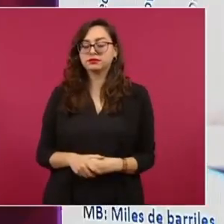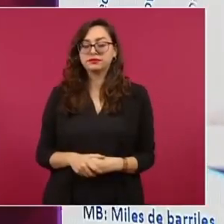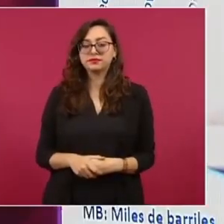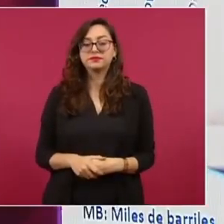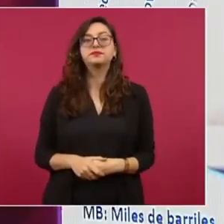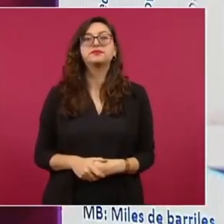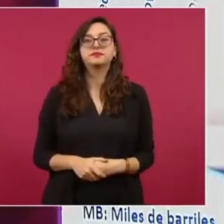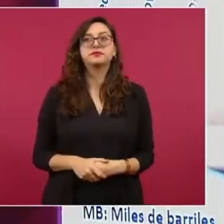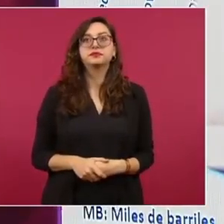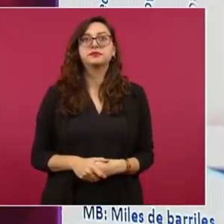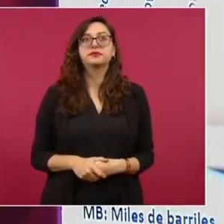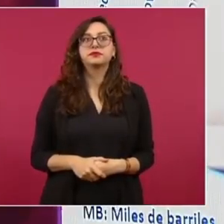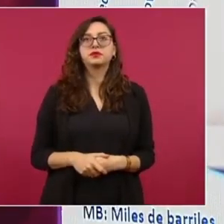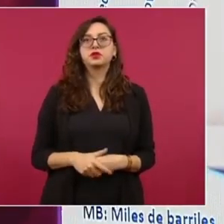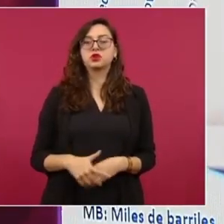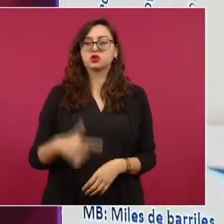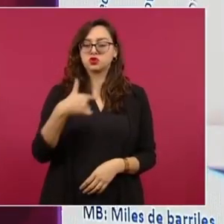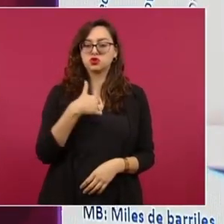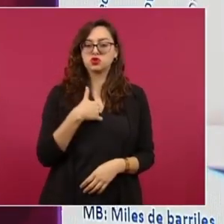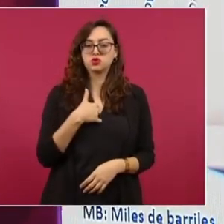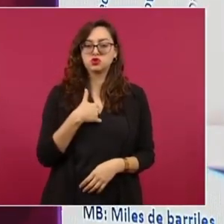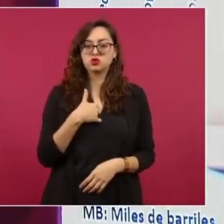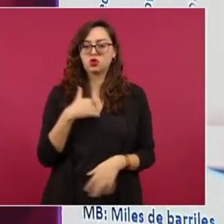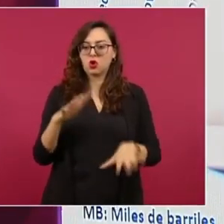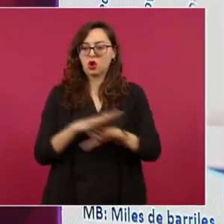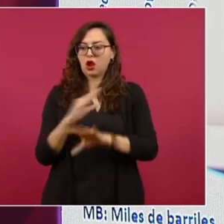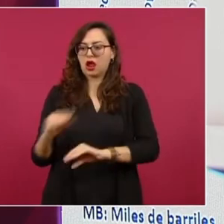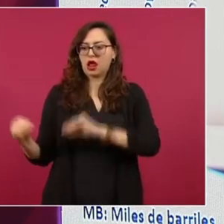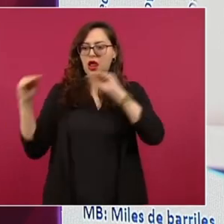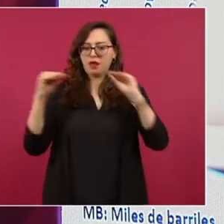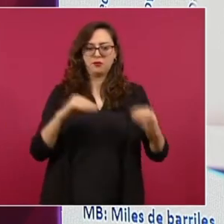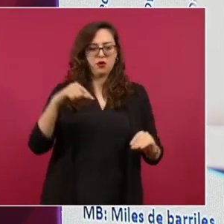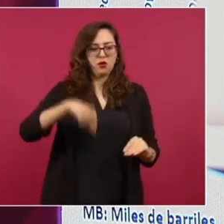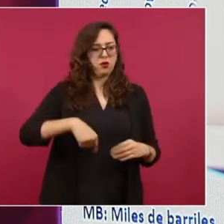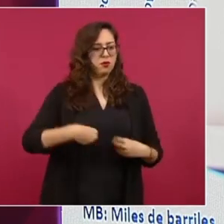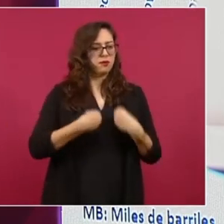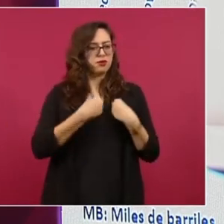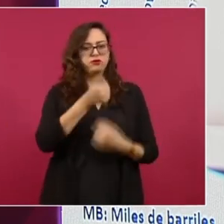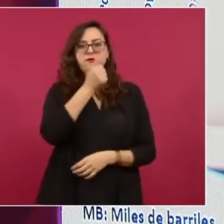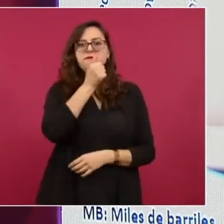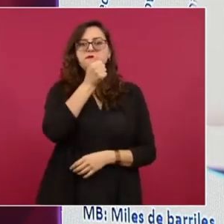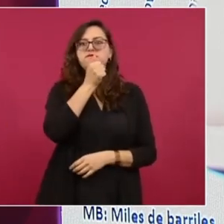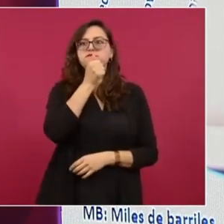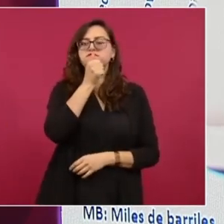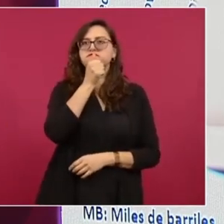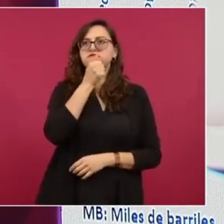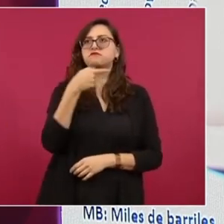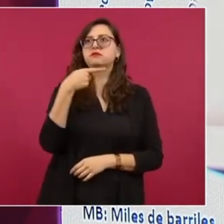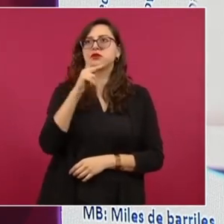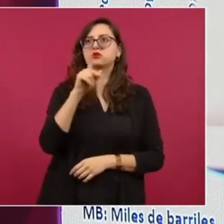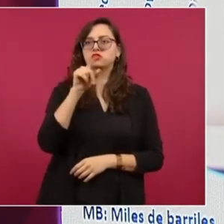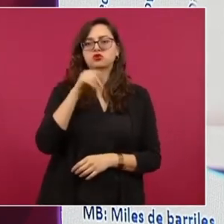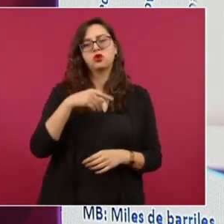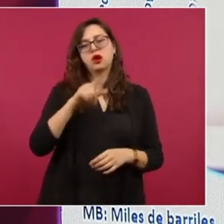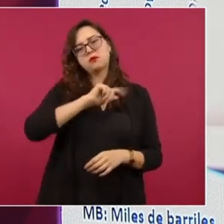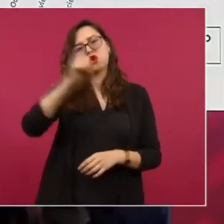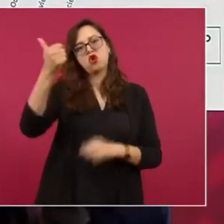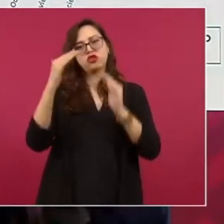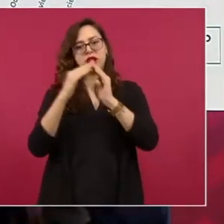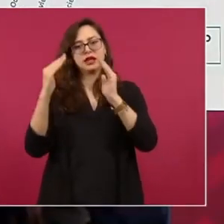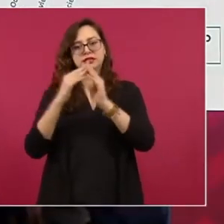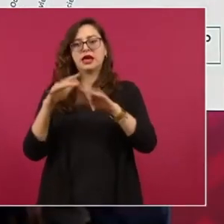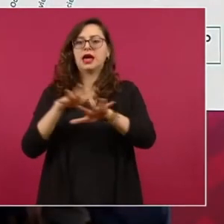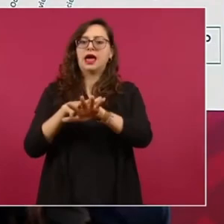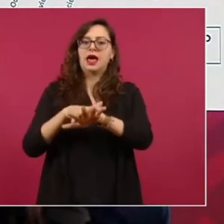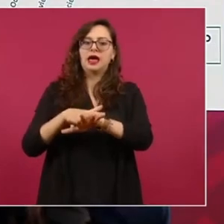creo que todavía no me había mudado acá al Palacio, venía de Tlalpan, en la